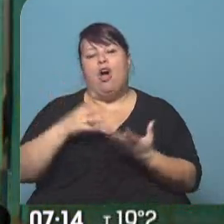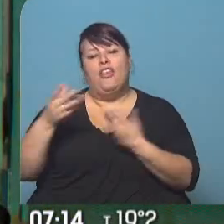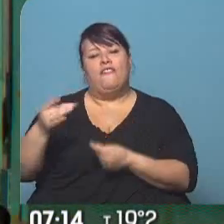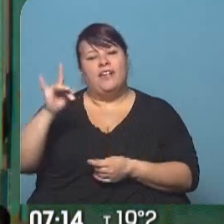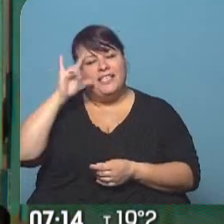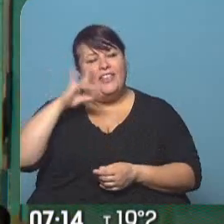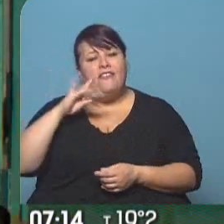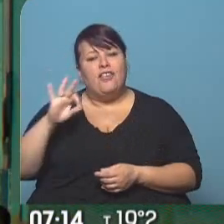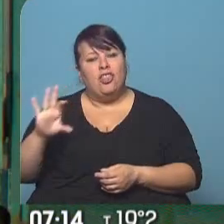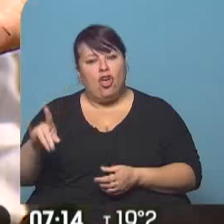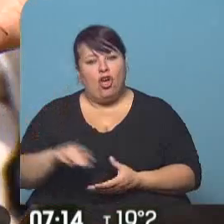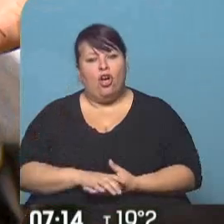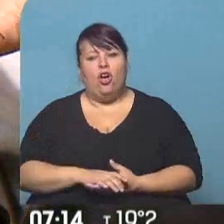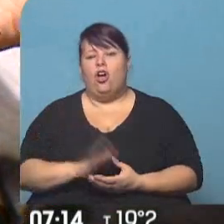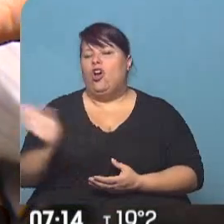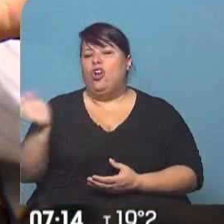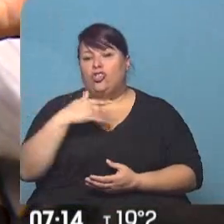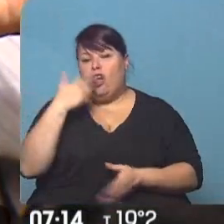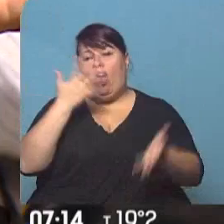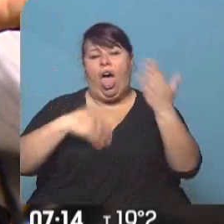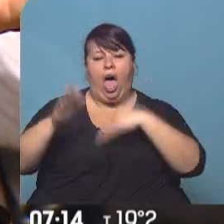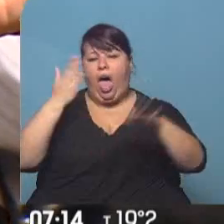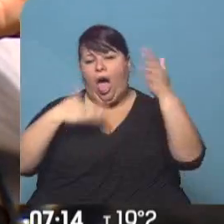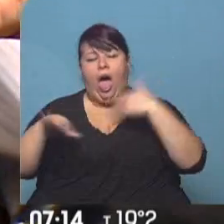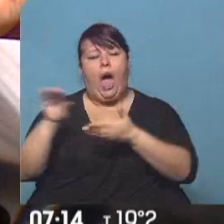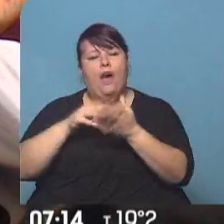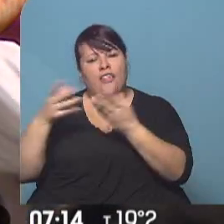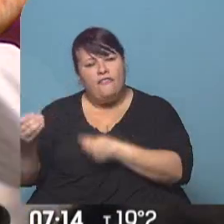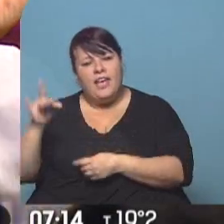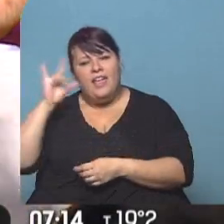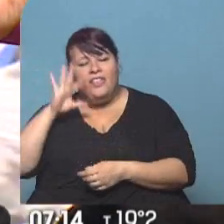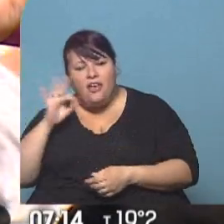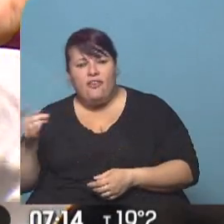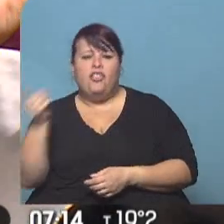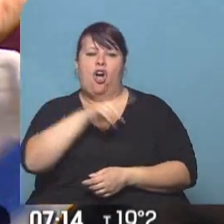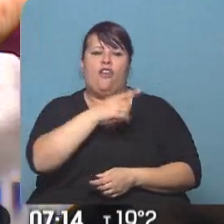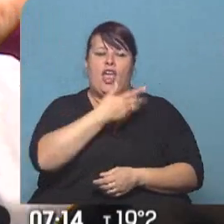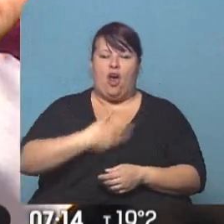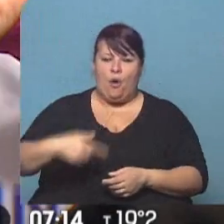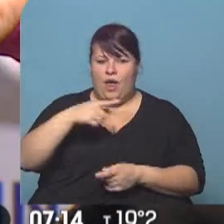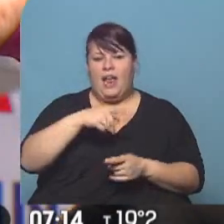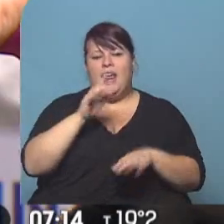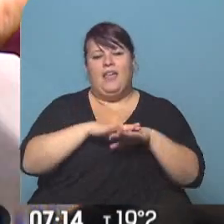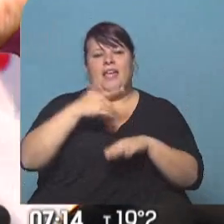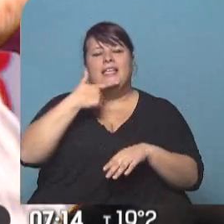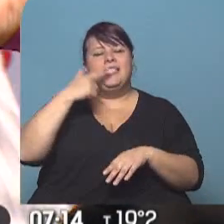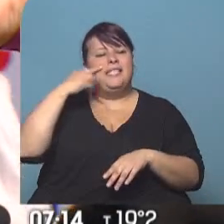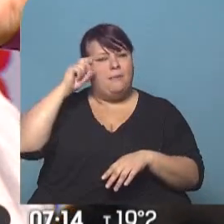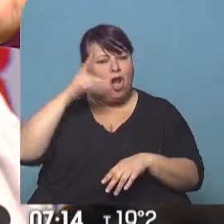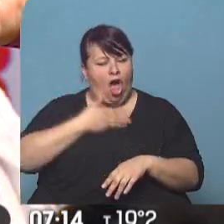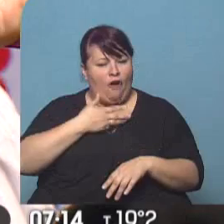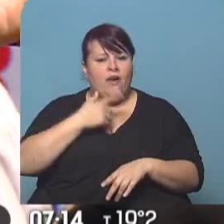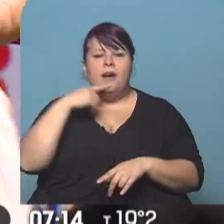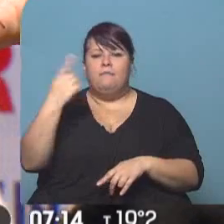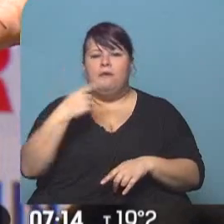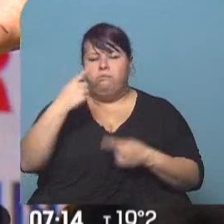Devido? Todos los argumentos que esgrimieron las defensas, tanto de Devido como la defensa oficial del procesado Simeonov, fueron